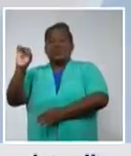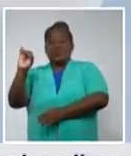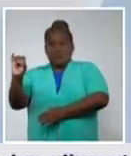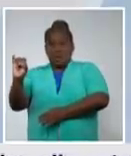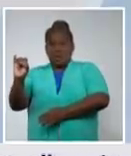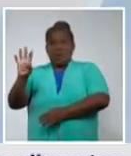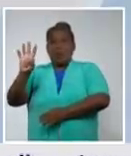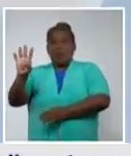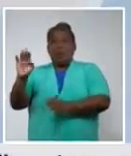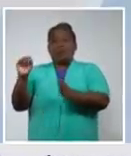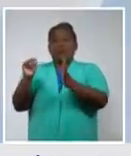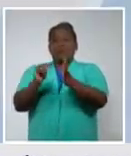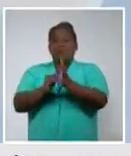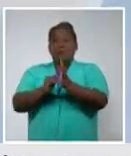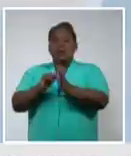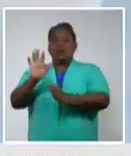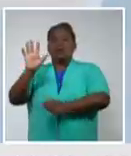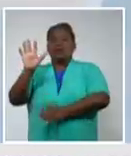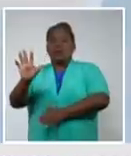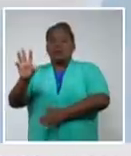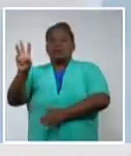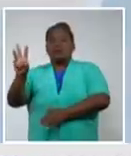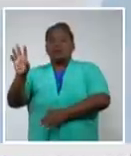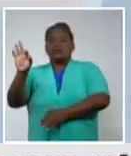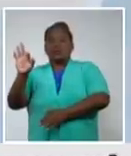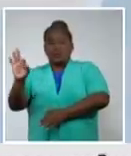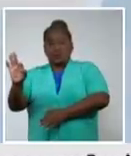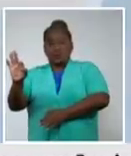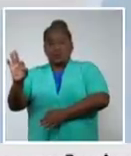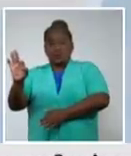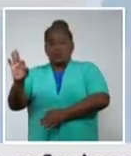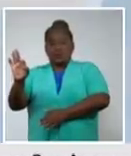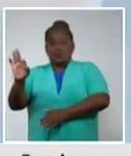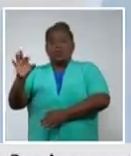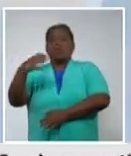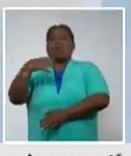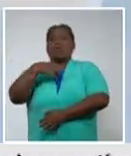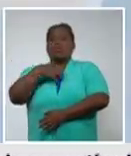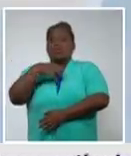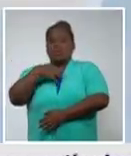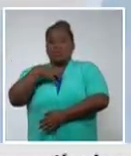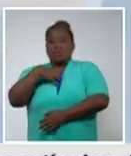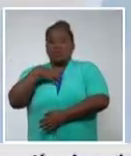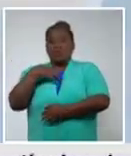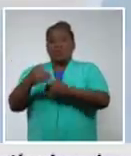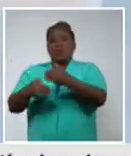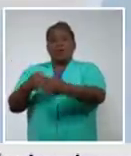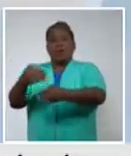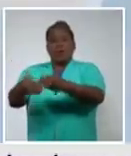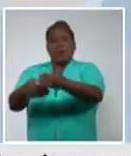4.538, que es el 98,5%, tienen una evolución clínica estable.